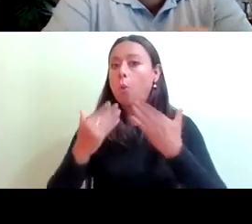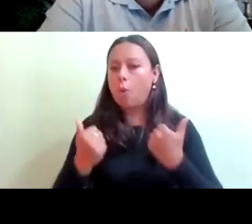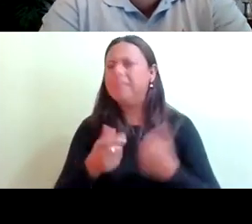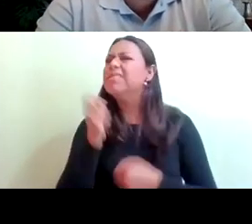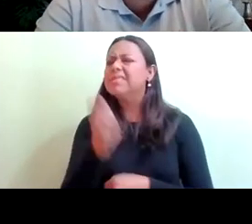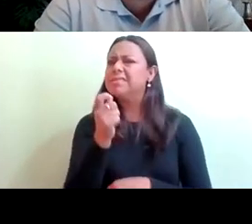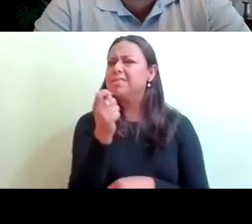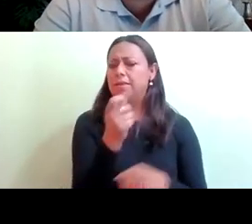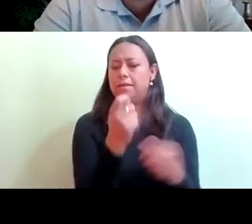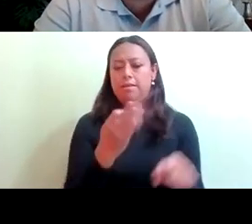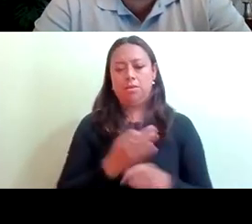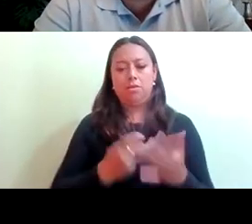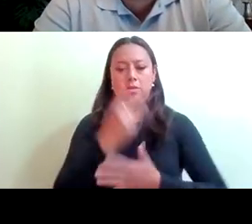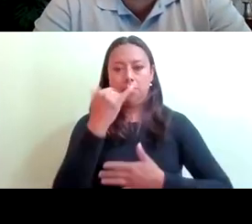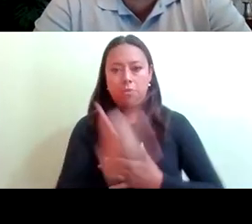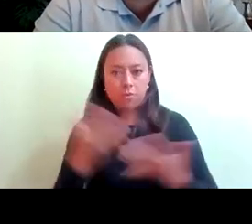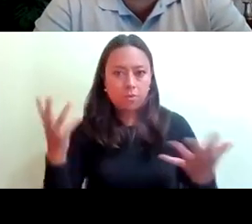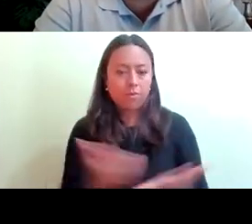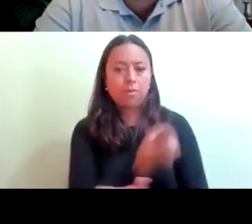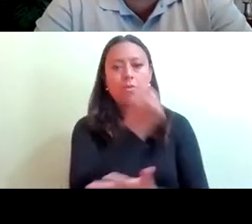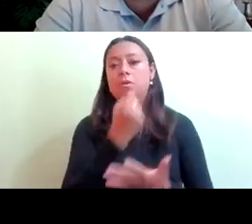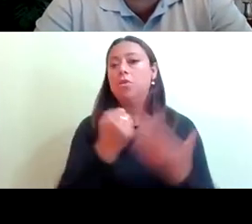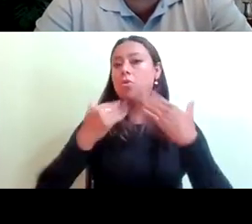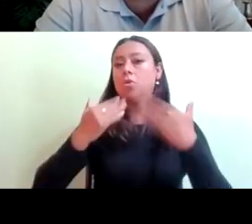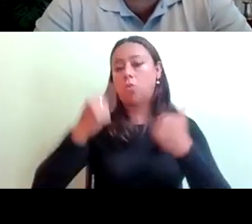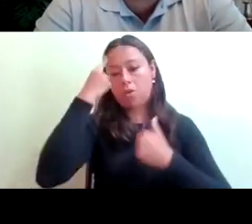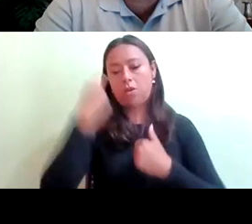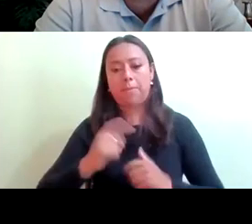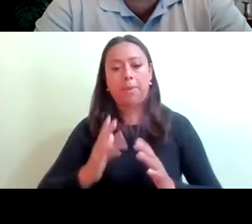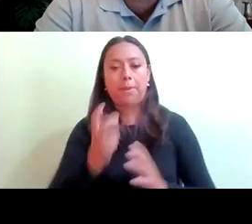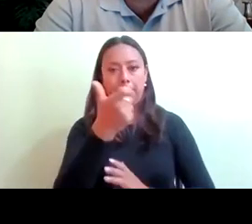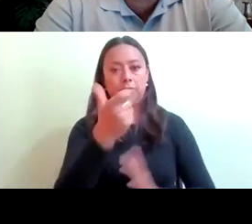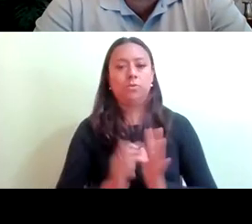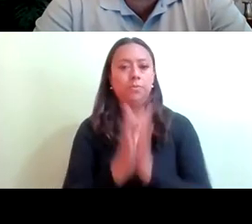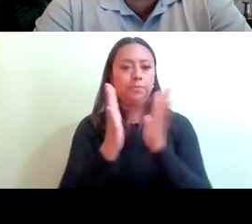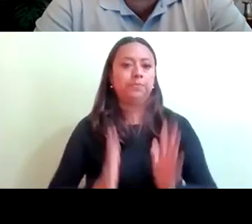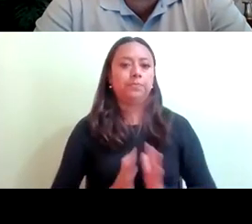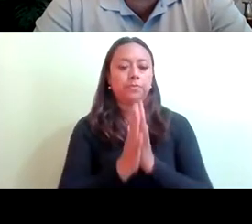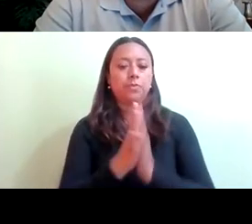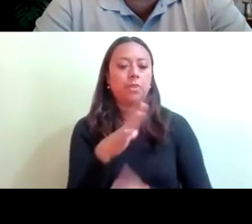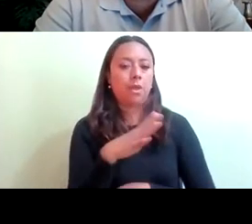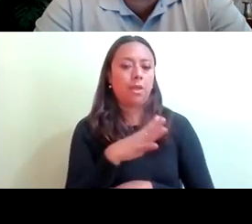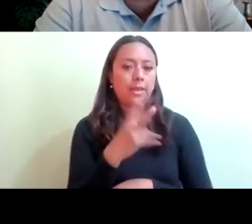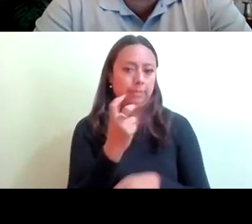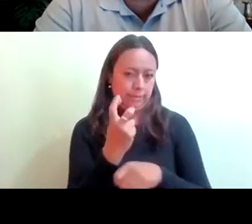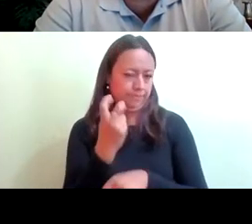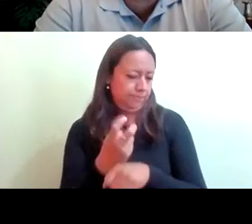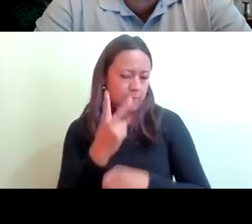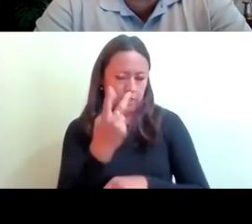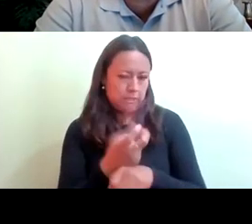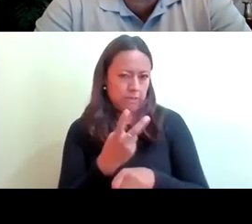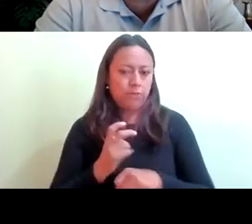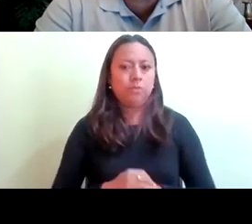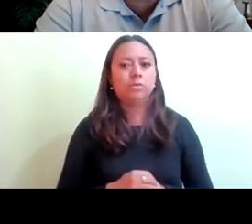un proyecto ganador, elemento esencial para el presupuesto participativo. Y en segundo supuesto que